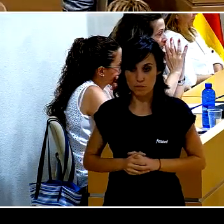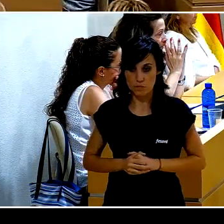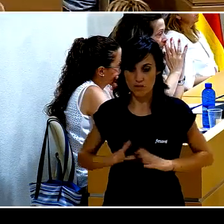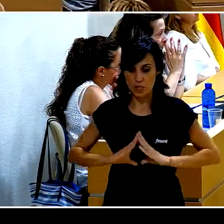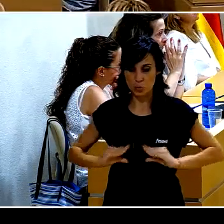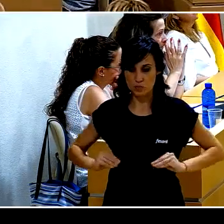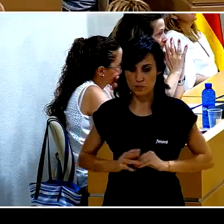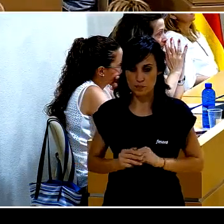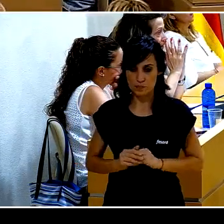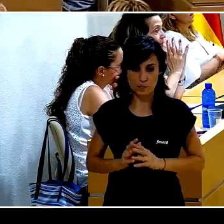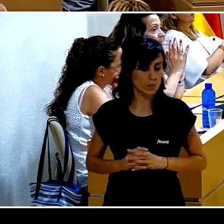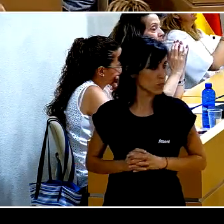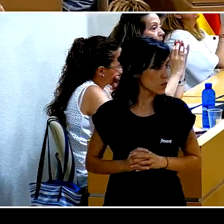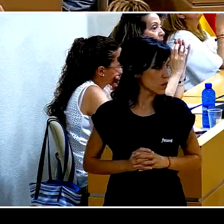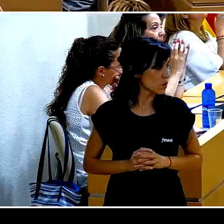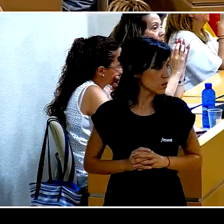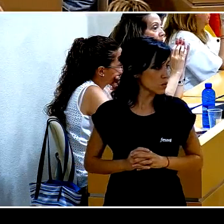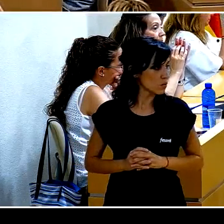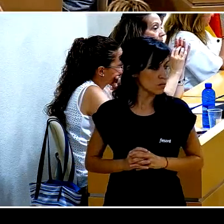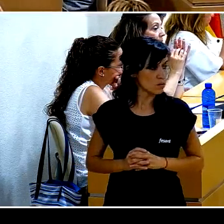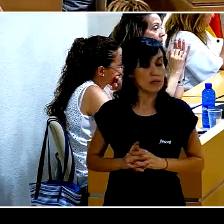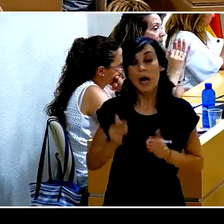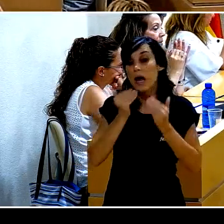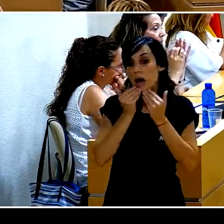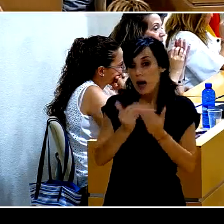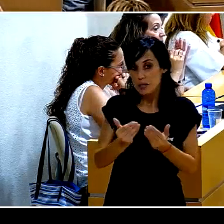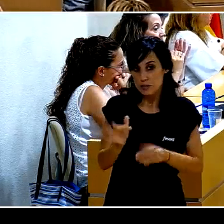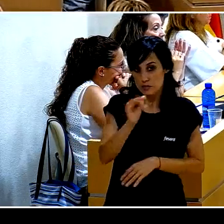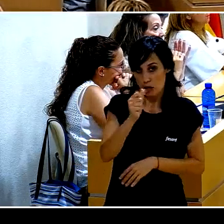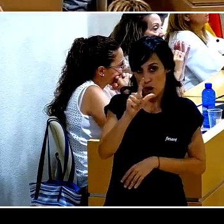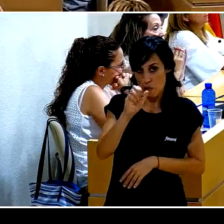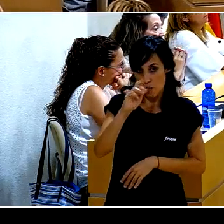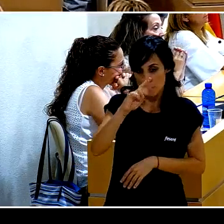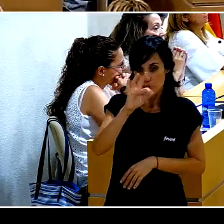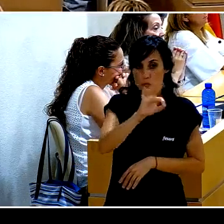Alberto Torralba, té la paraula. Gràcies de nou. Bé,